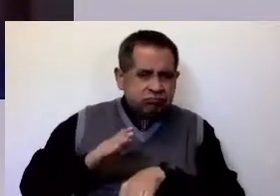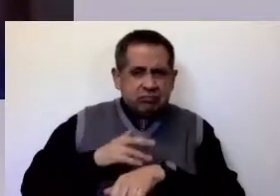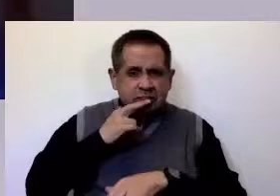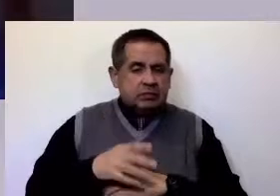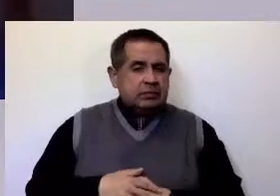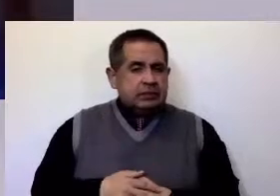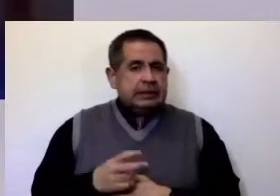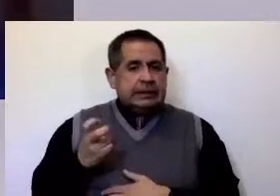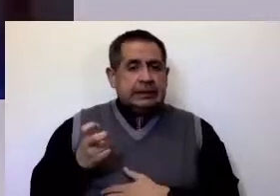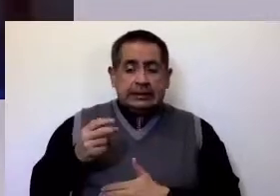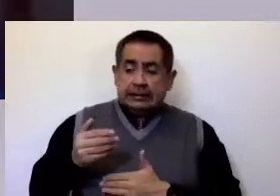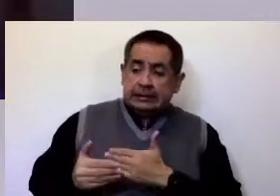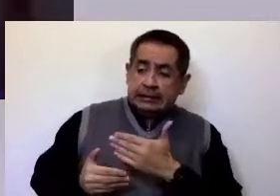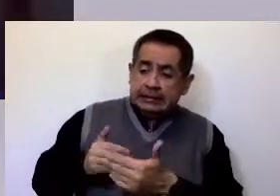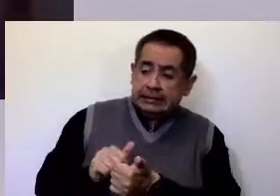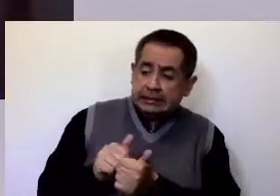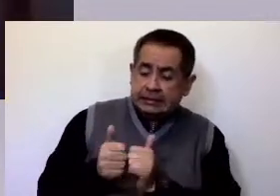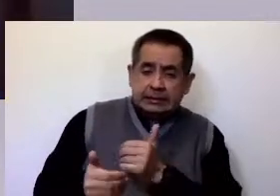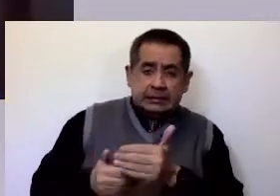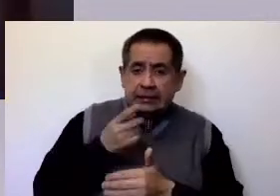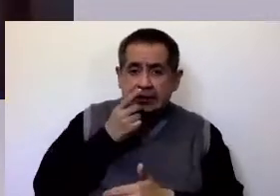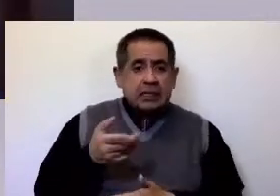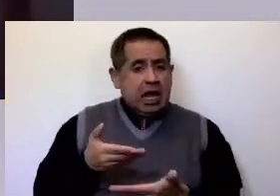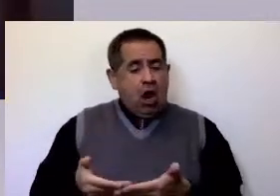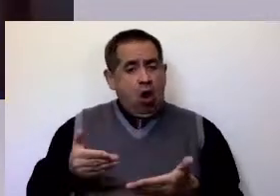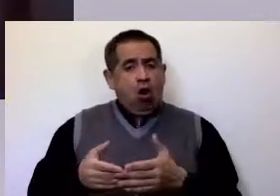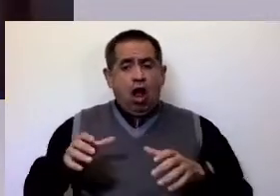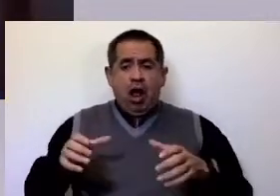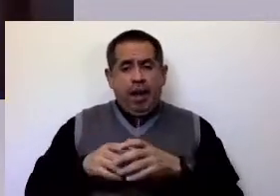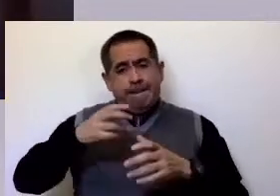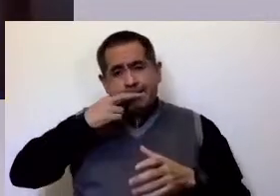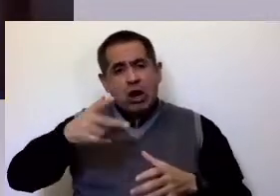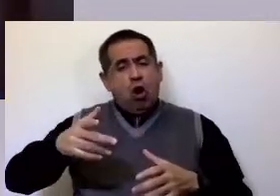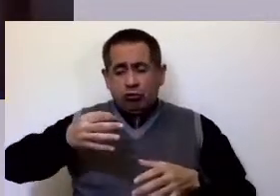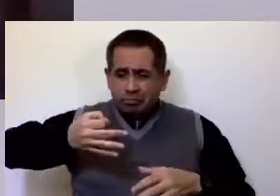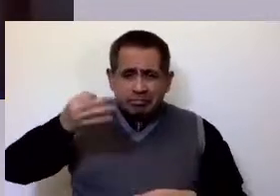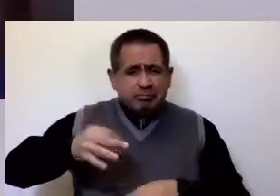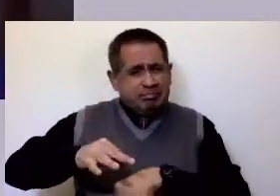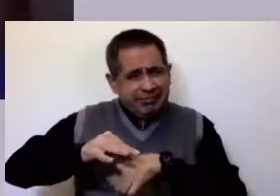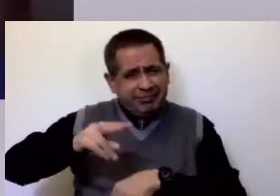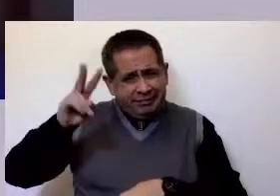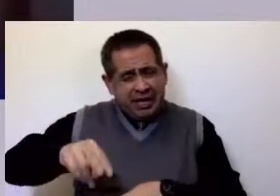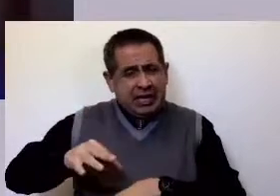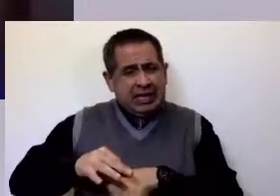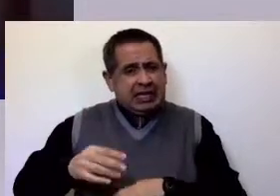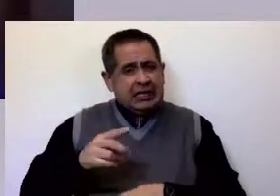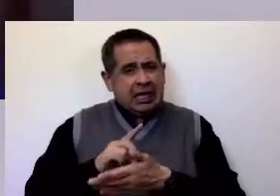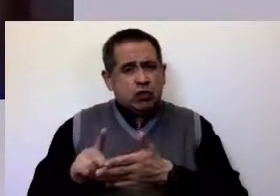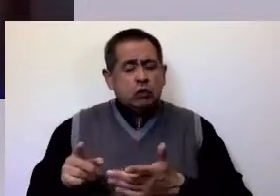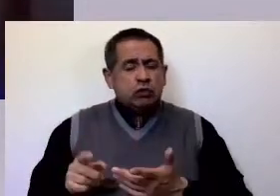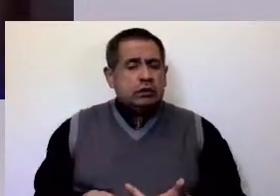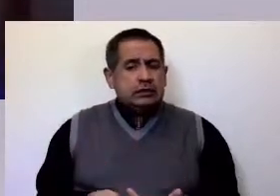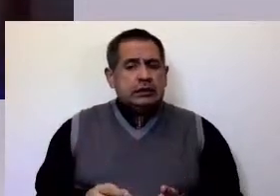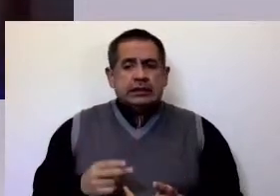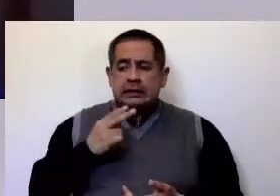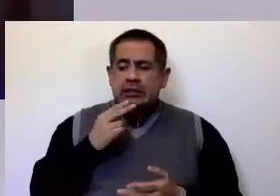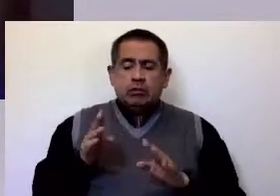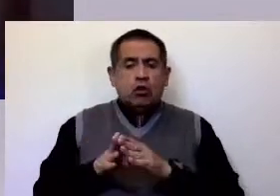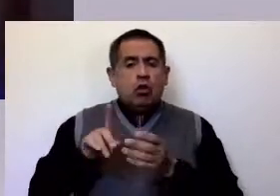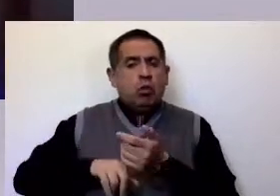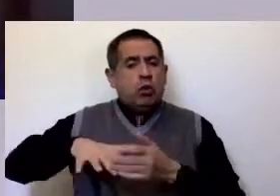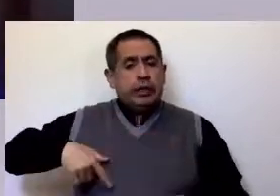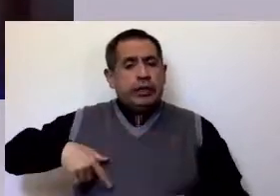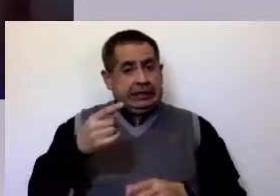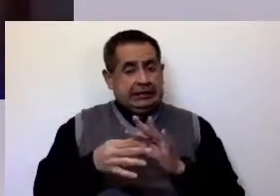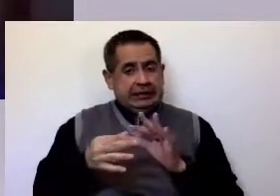progresividad de derechos hoy pasamos a esa efectividad de derechos una enunciación de derechos que como decía en un inicio